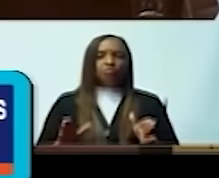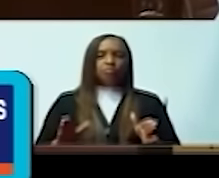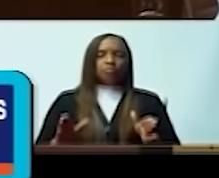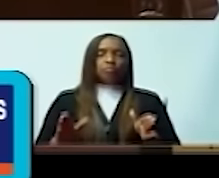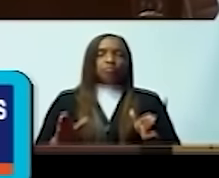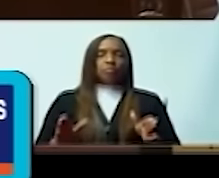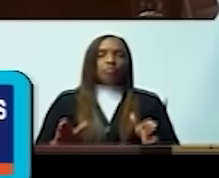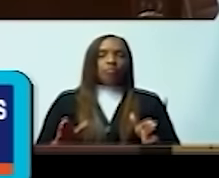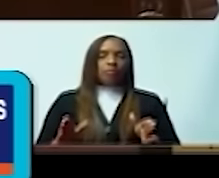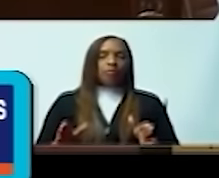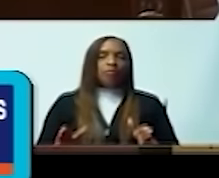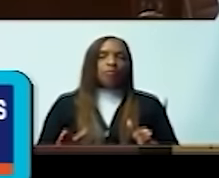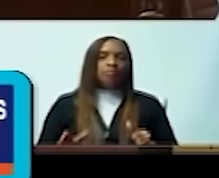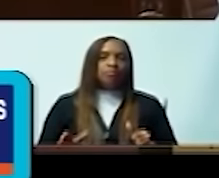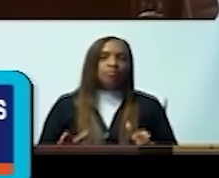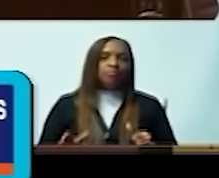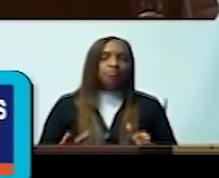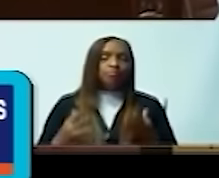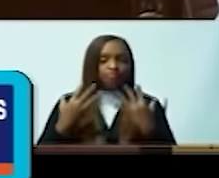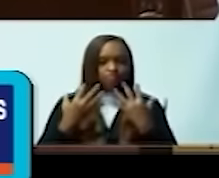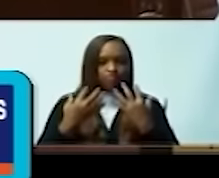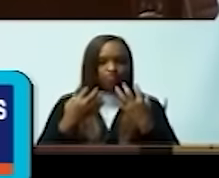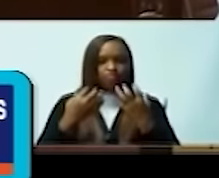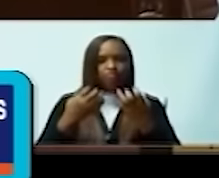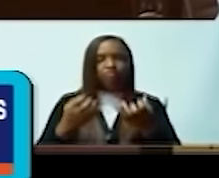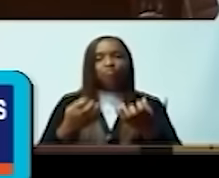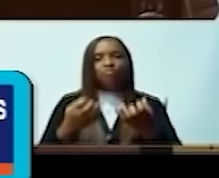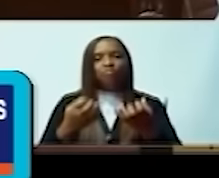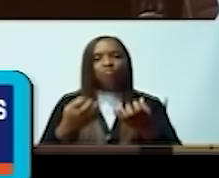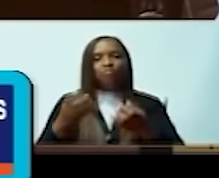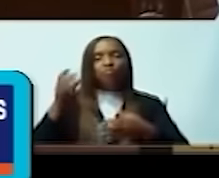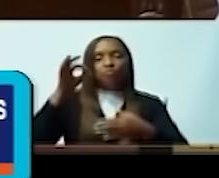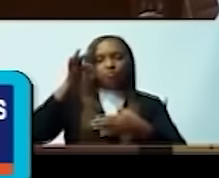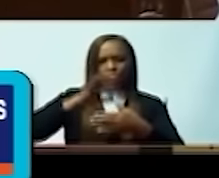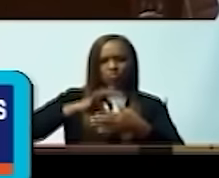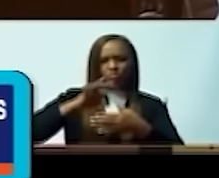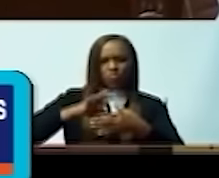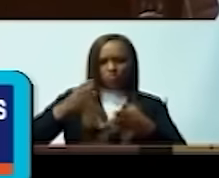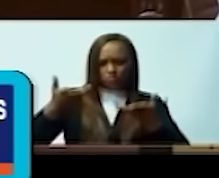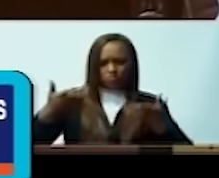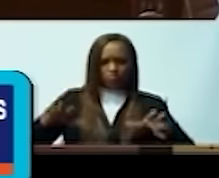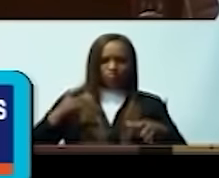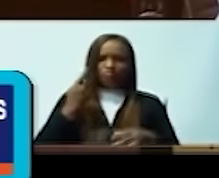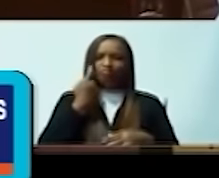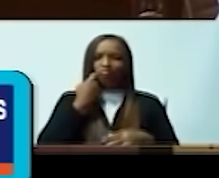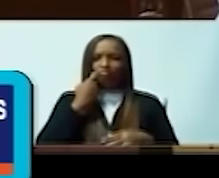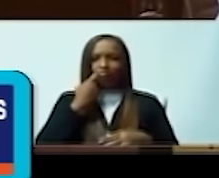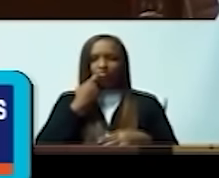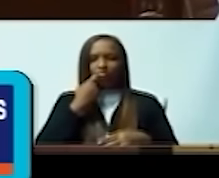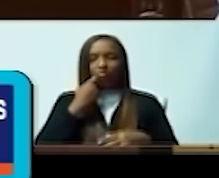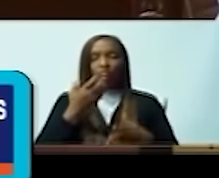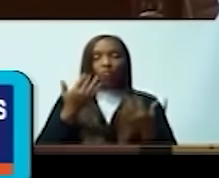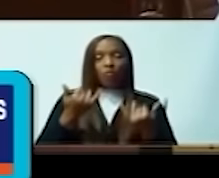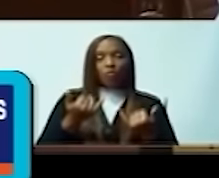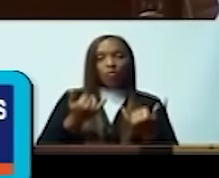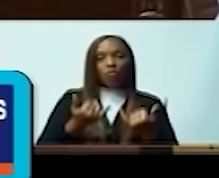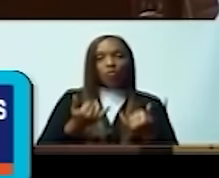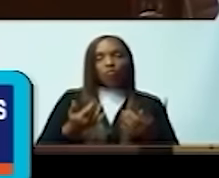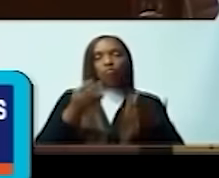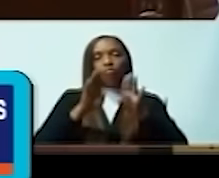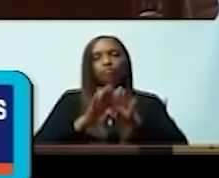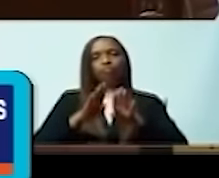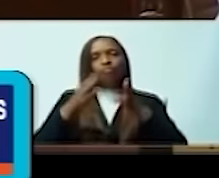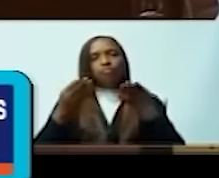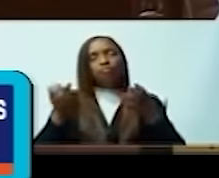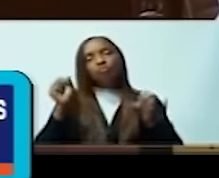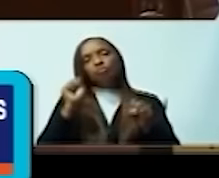de este proyecto. Comprobado el quórum con la votación anterior, declaramos formalmente abiertos